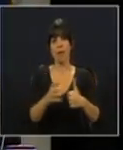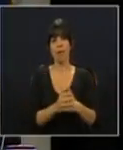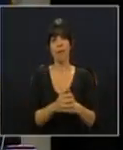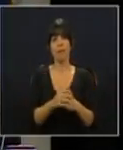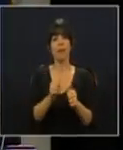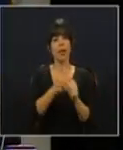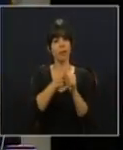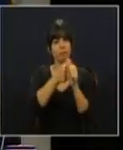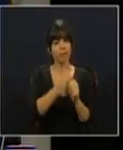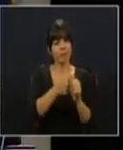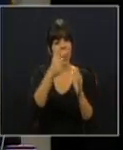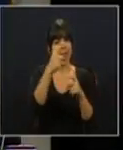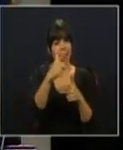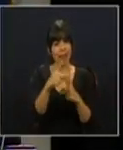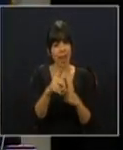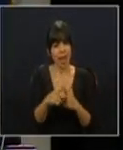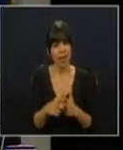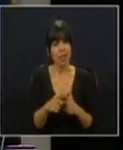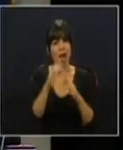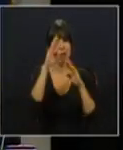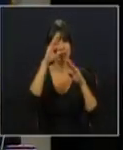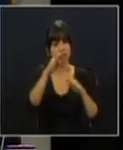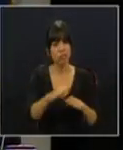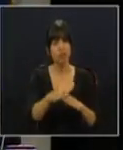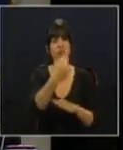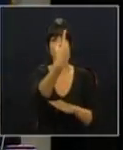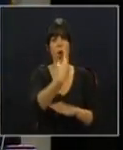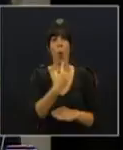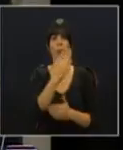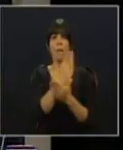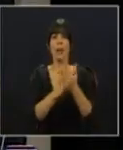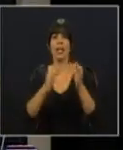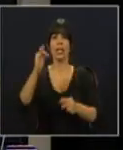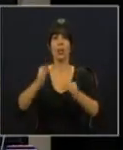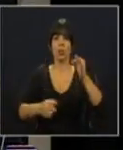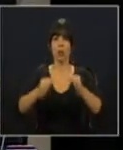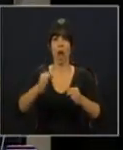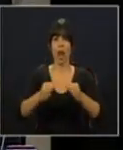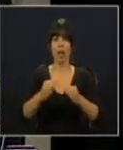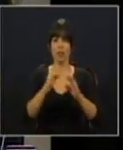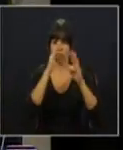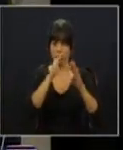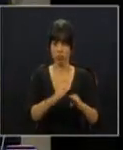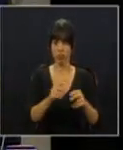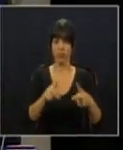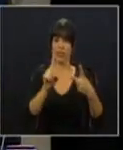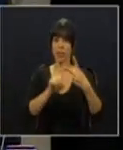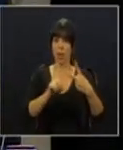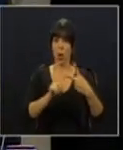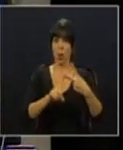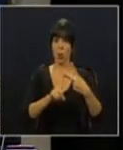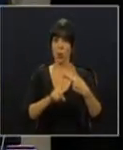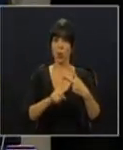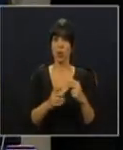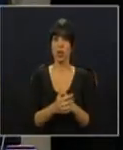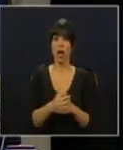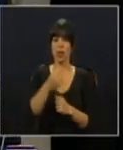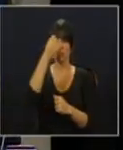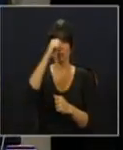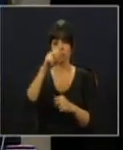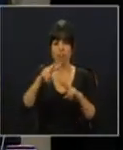atenerse a su letra y acatar las sentencias que emanan de los tribunales de justicia. La segunda, dilucidar su